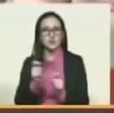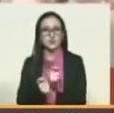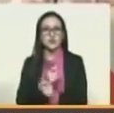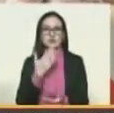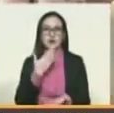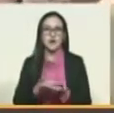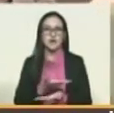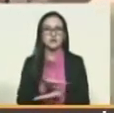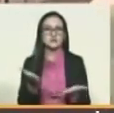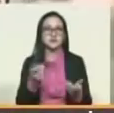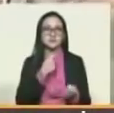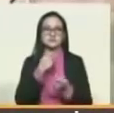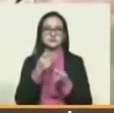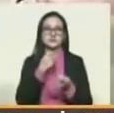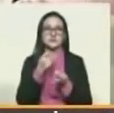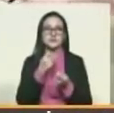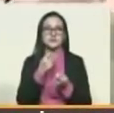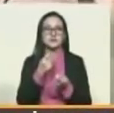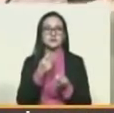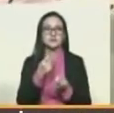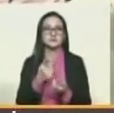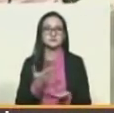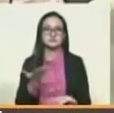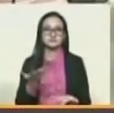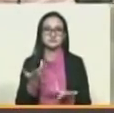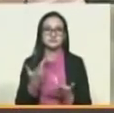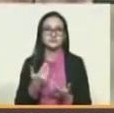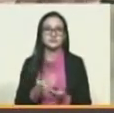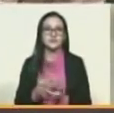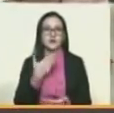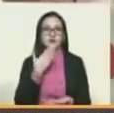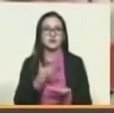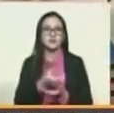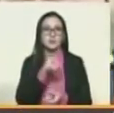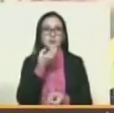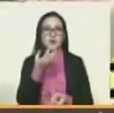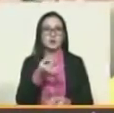agradece a los medios de comunicación social por la cobertura brindada. Tengan todas y todos buenas tardes.